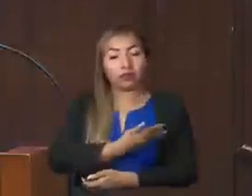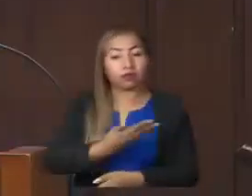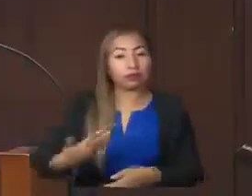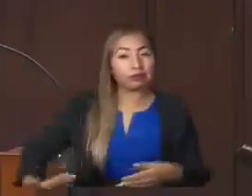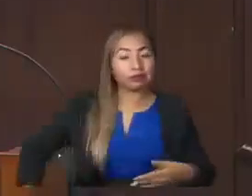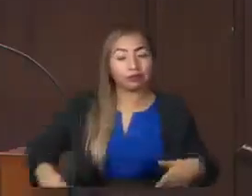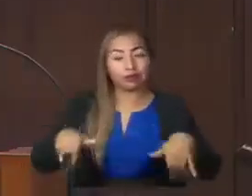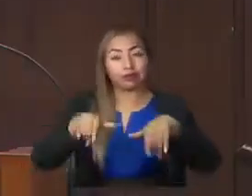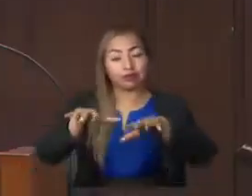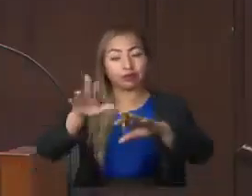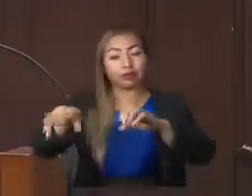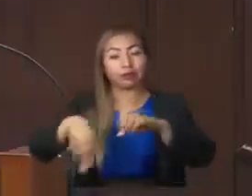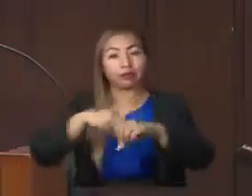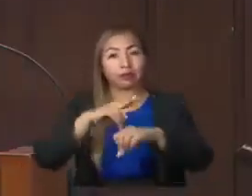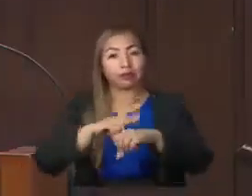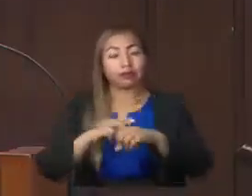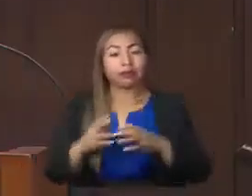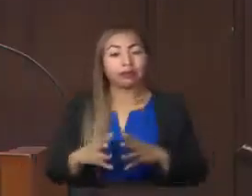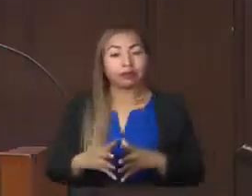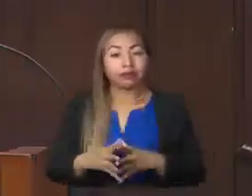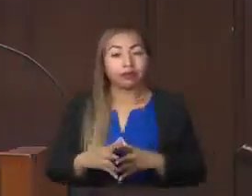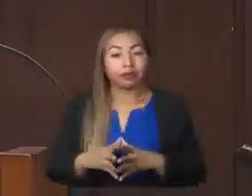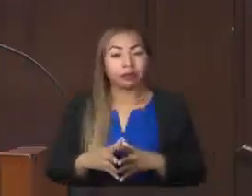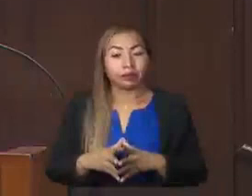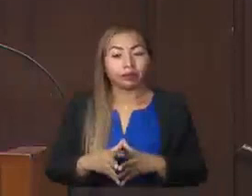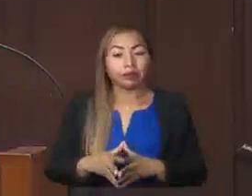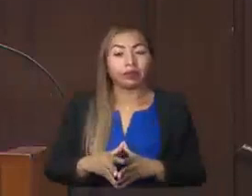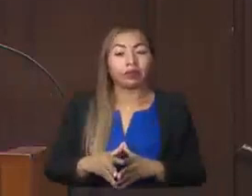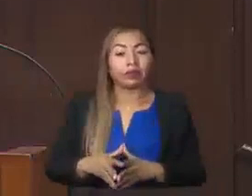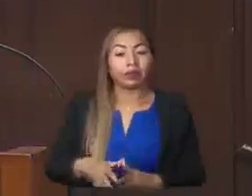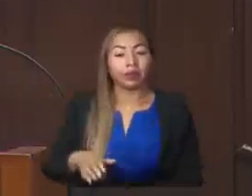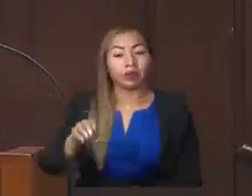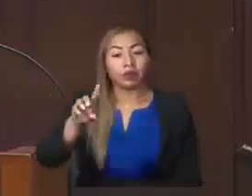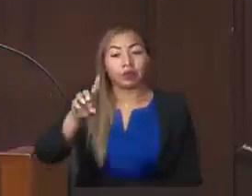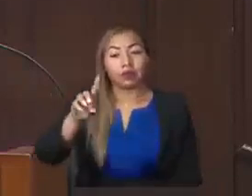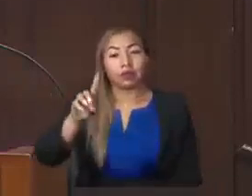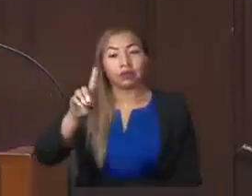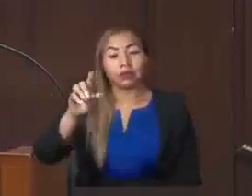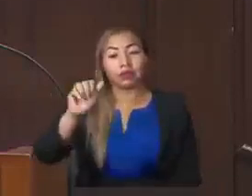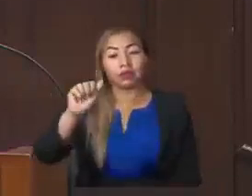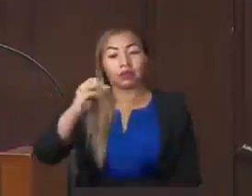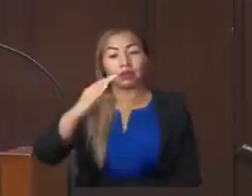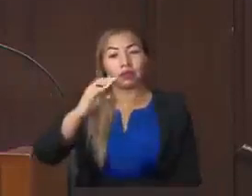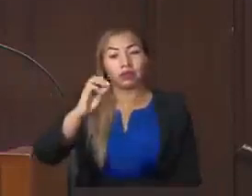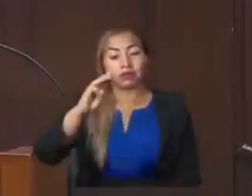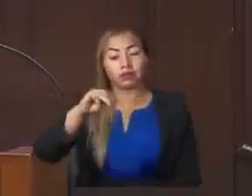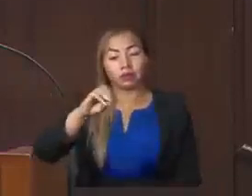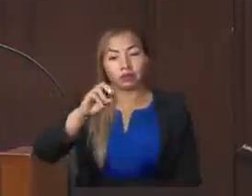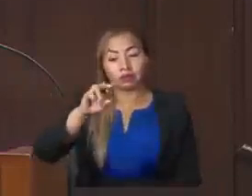Honorable señor Dagoberto Cortés Castro, Subcontralor General de la República.